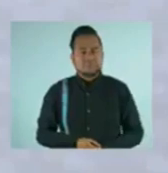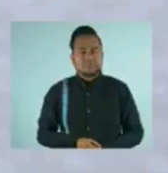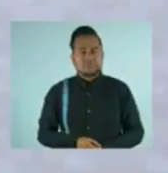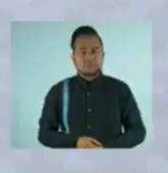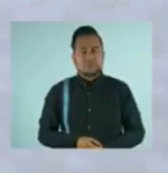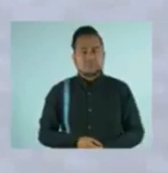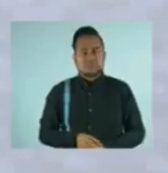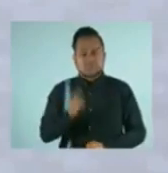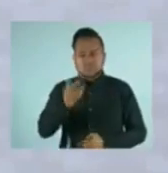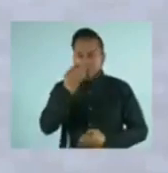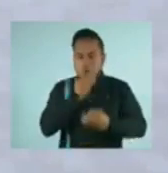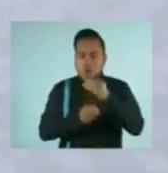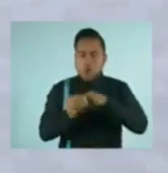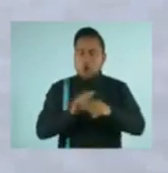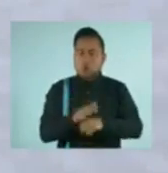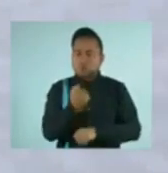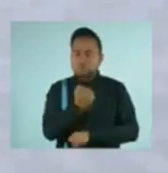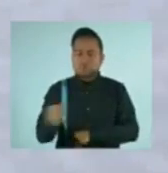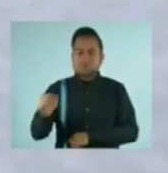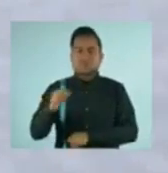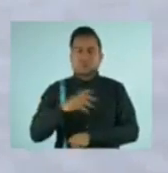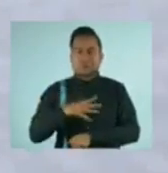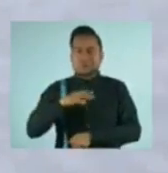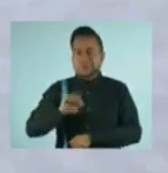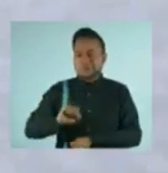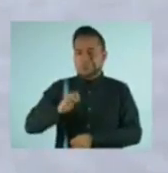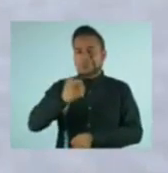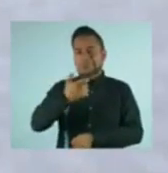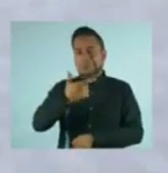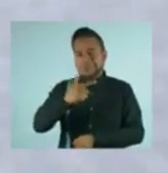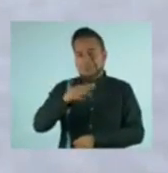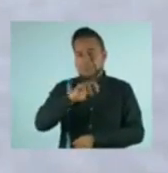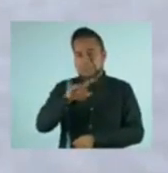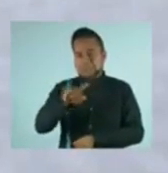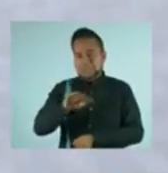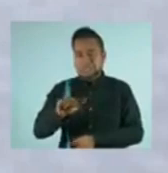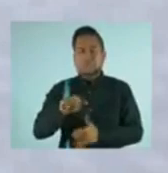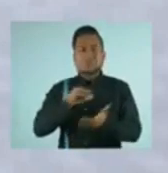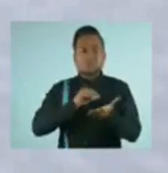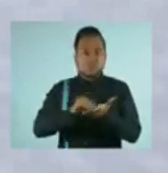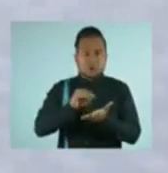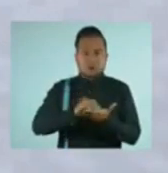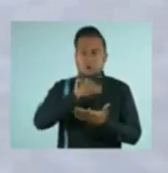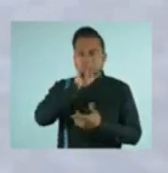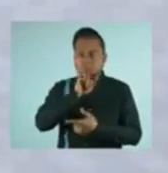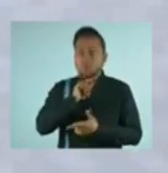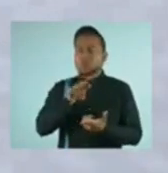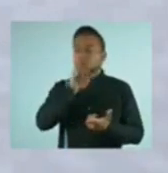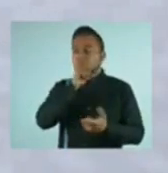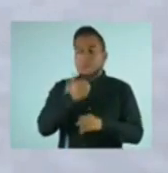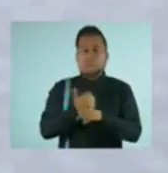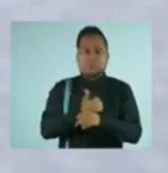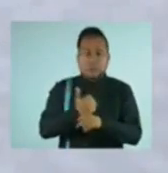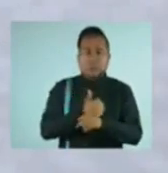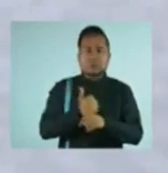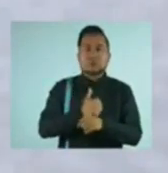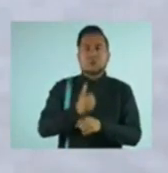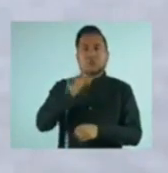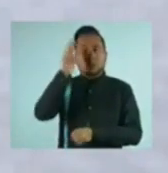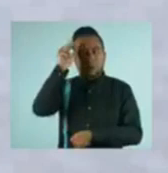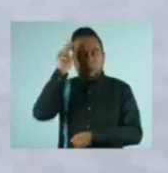que consumimos allá es la ceguesa de puerco, de pollo, amarillo de conejo, amarillo de